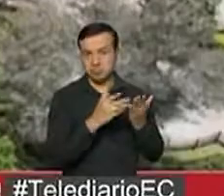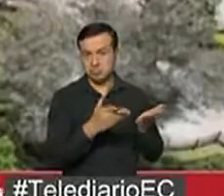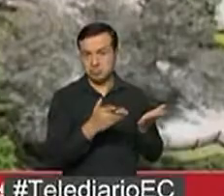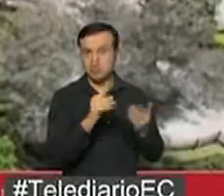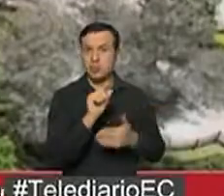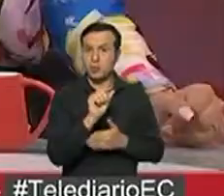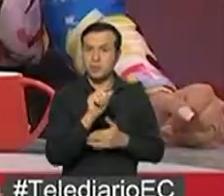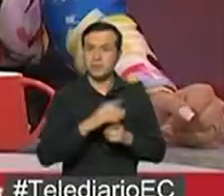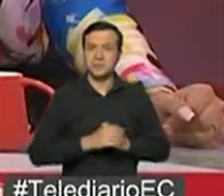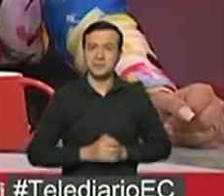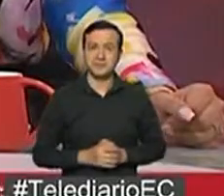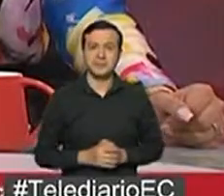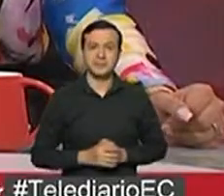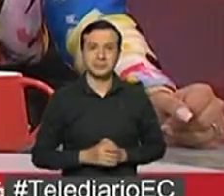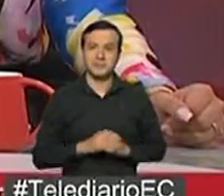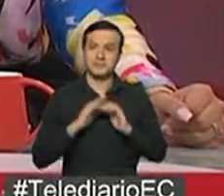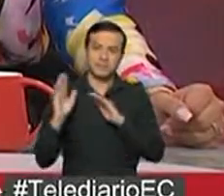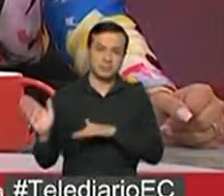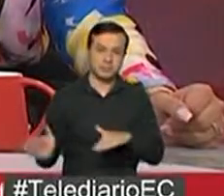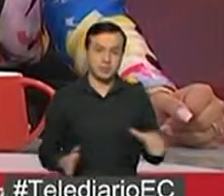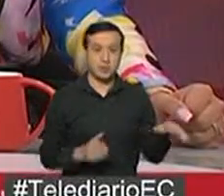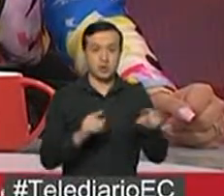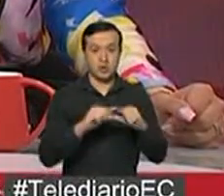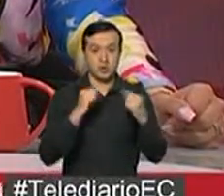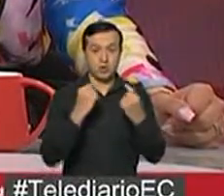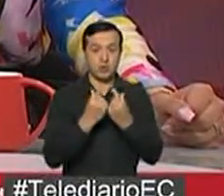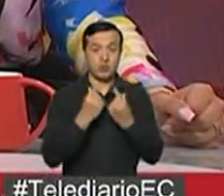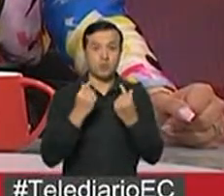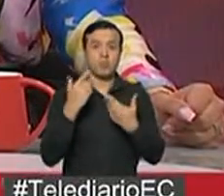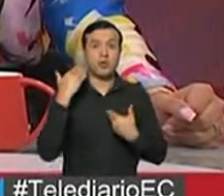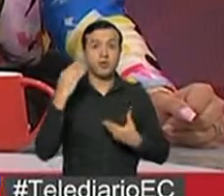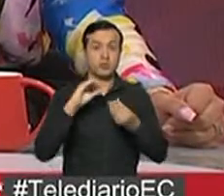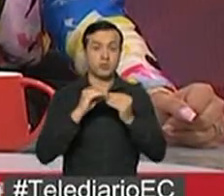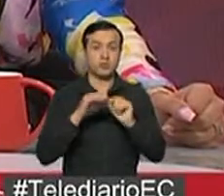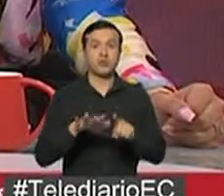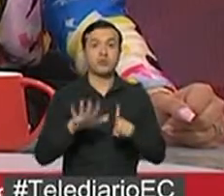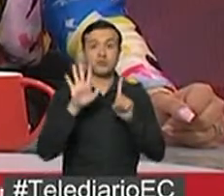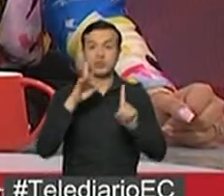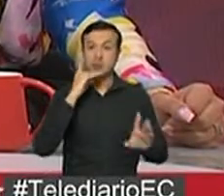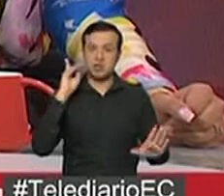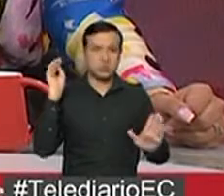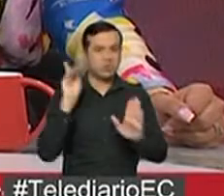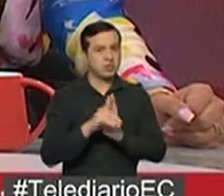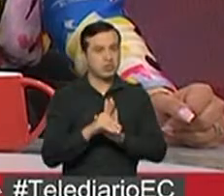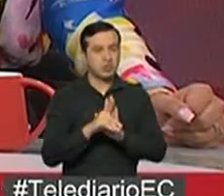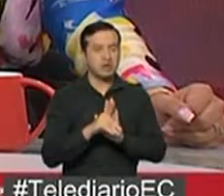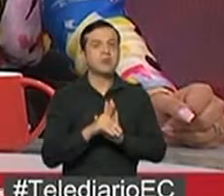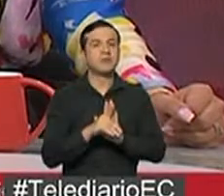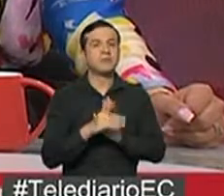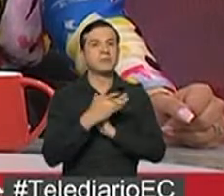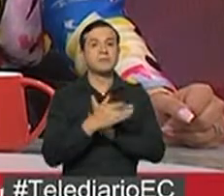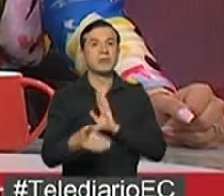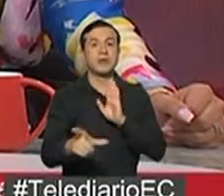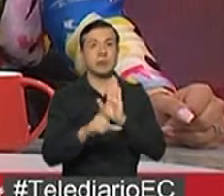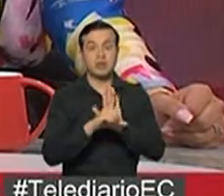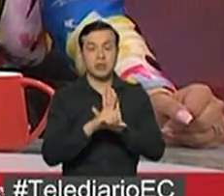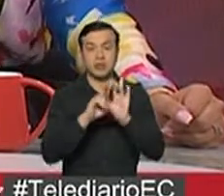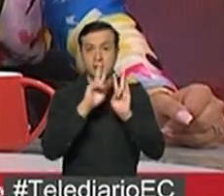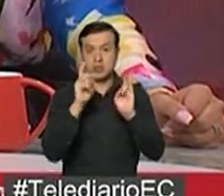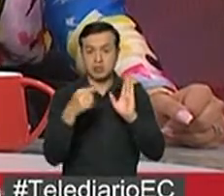públicos la bancada del partido socialcristiano presentó una demanda de inconstitucionalidad a la ley de simplificación